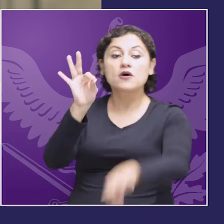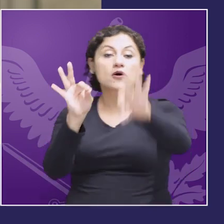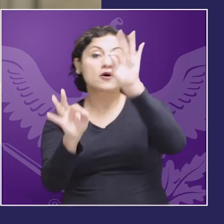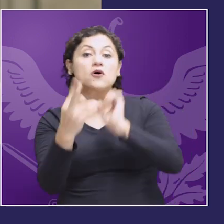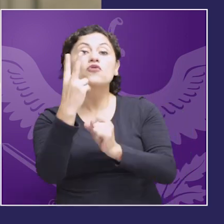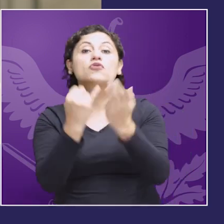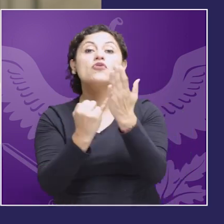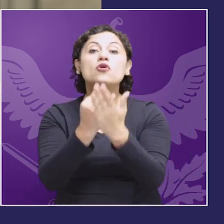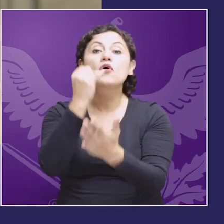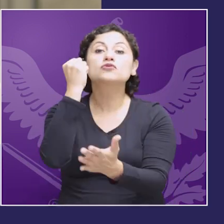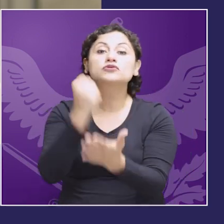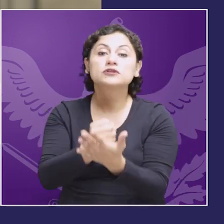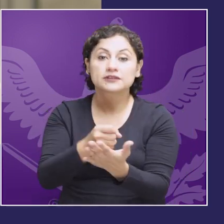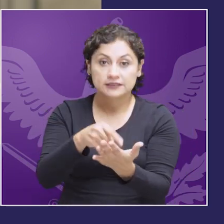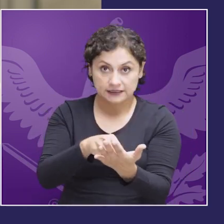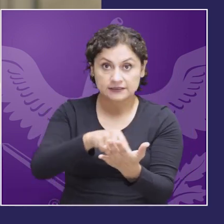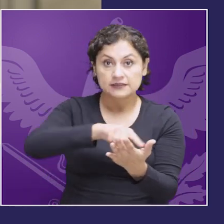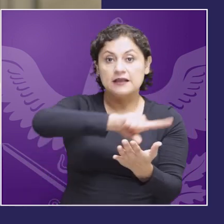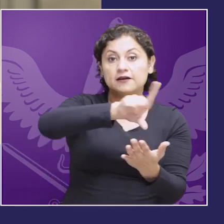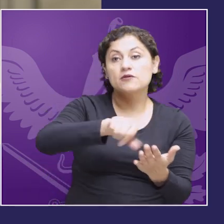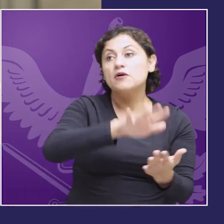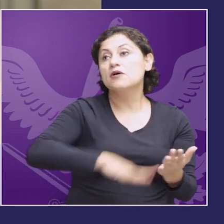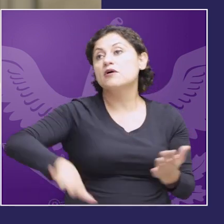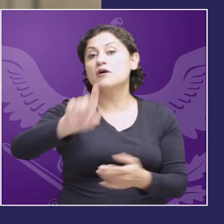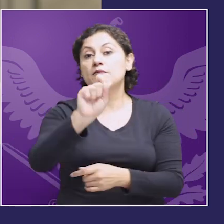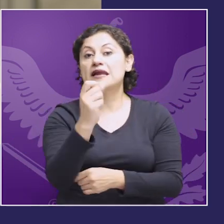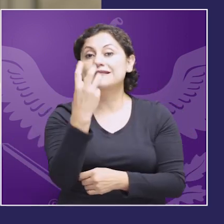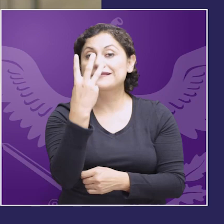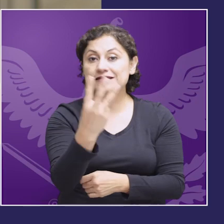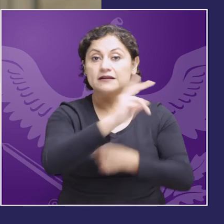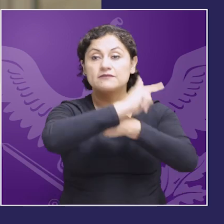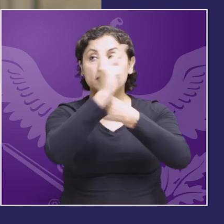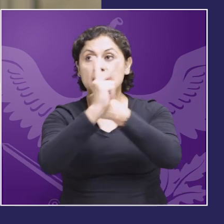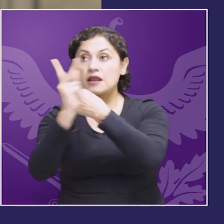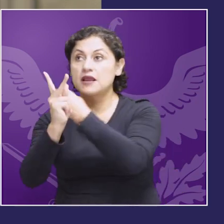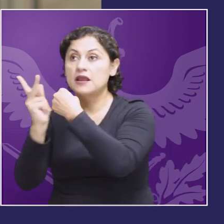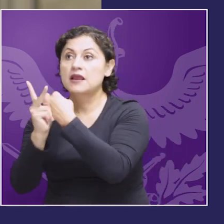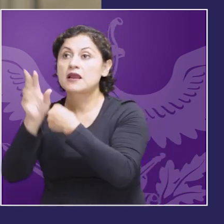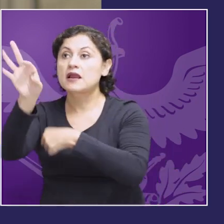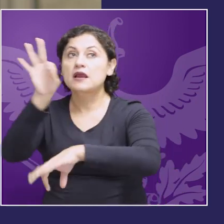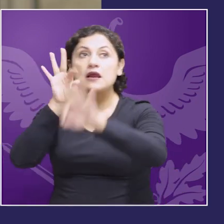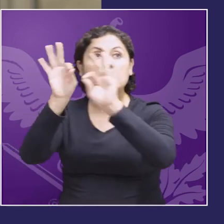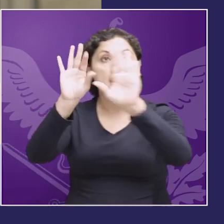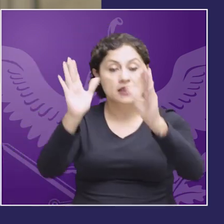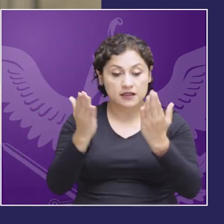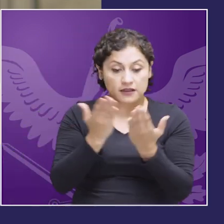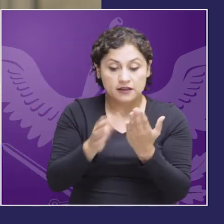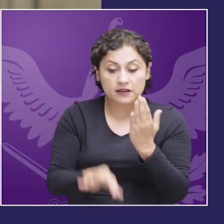convocó a nominar al menos 2 países, 2 sentencias, y se analizaron finalmente 23